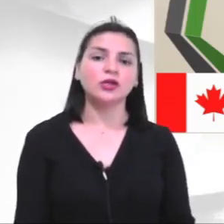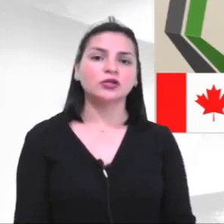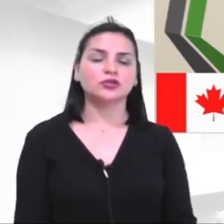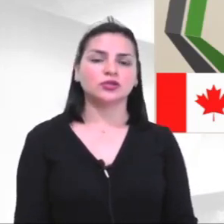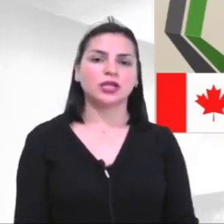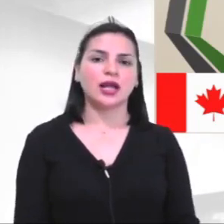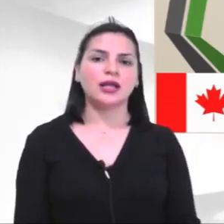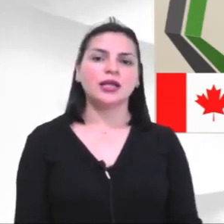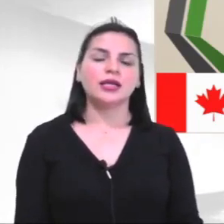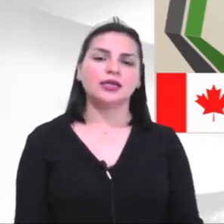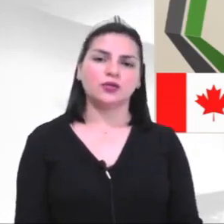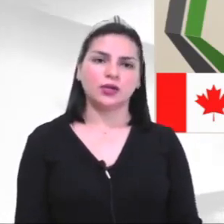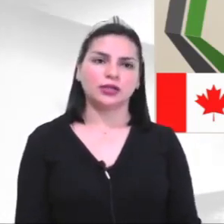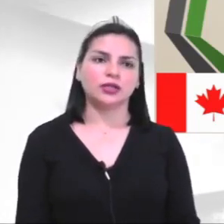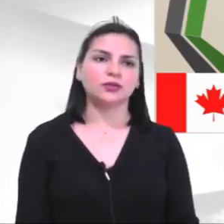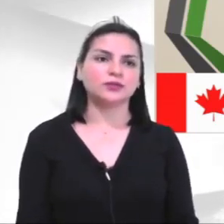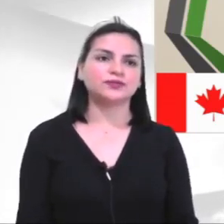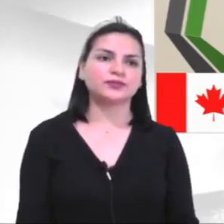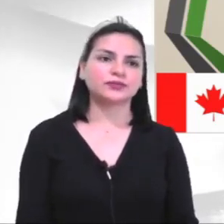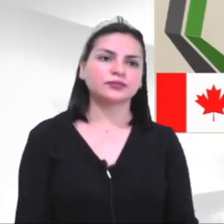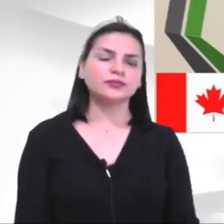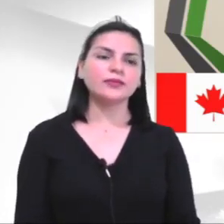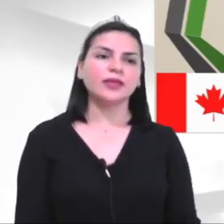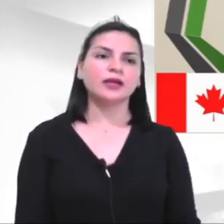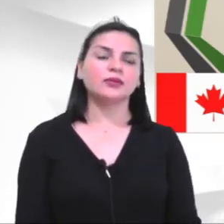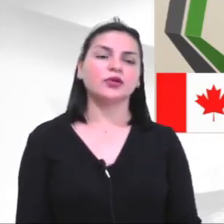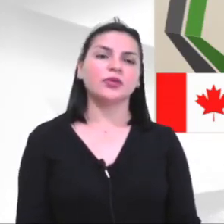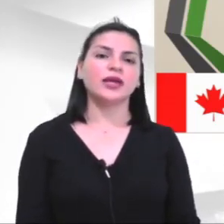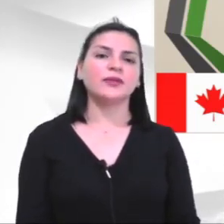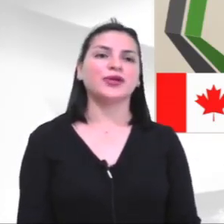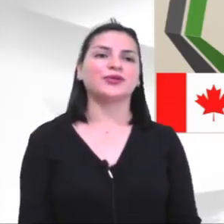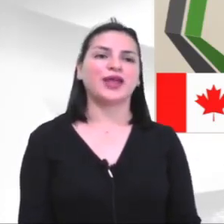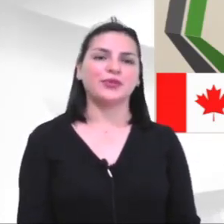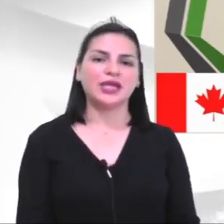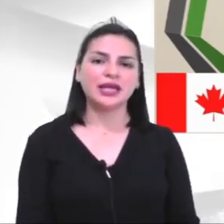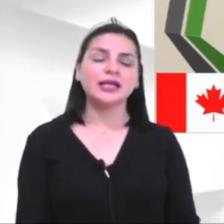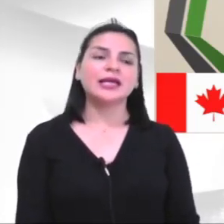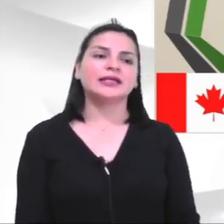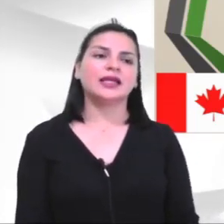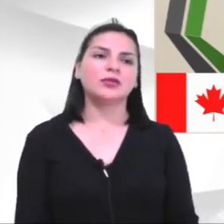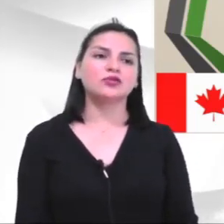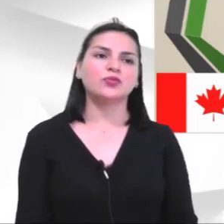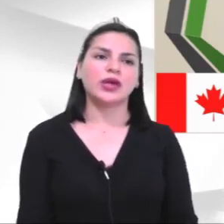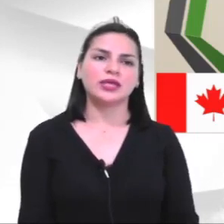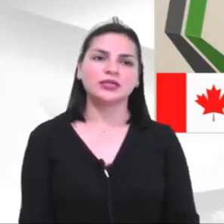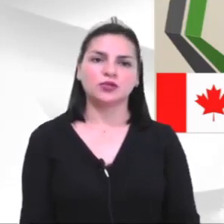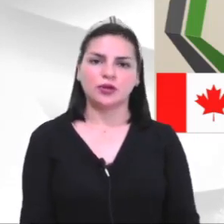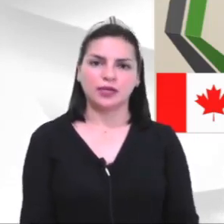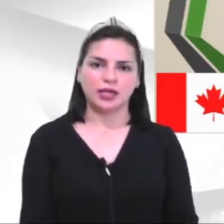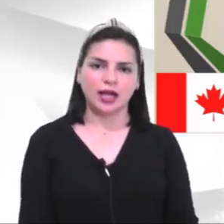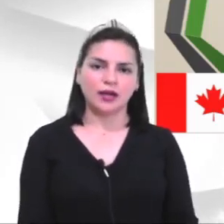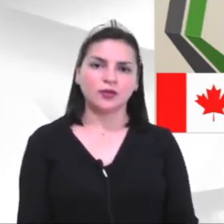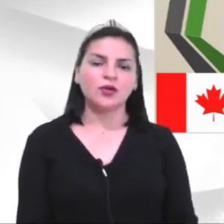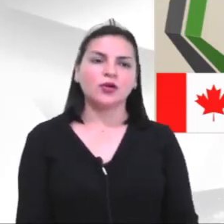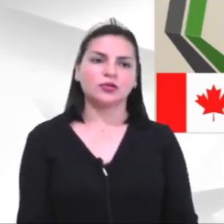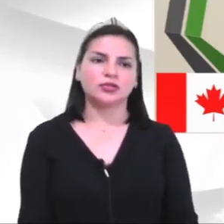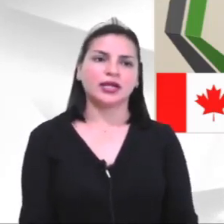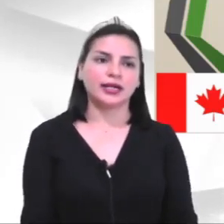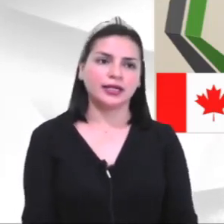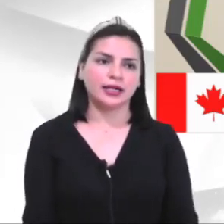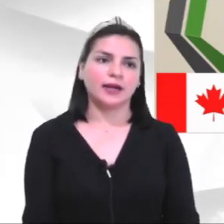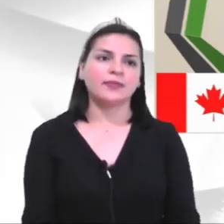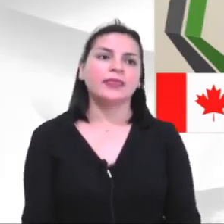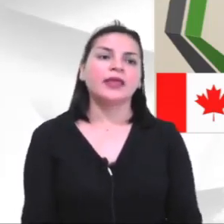económico, social y educativo. Muy bien, pero también tenemos un país centroamericano,